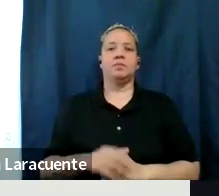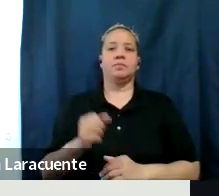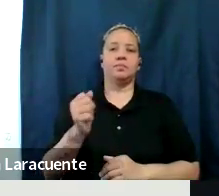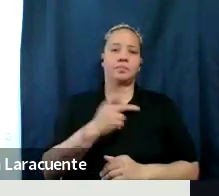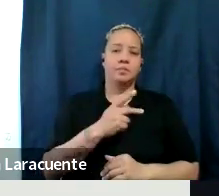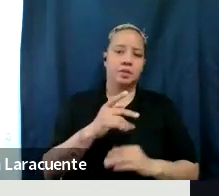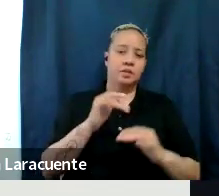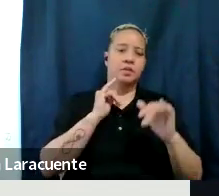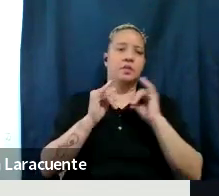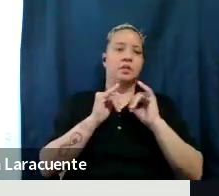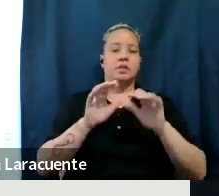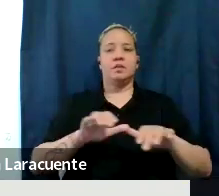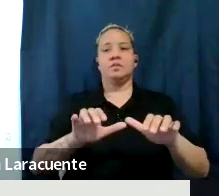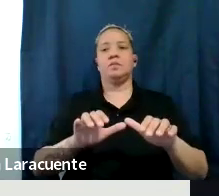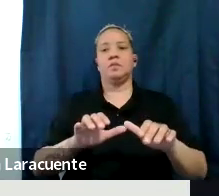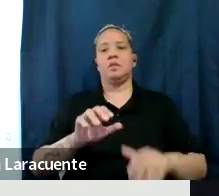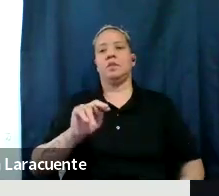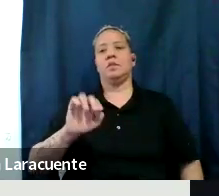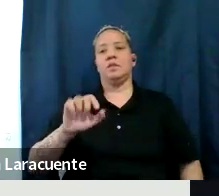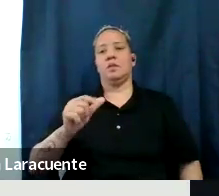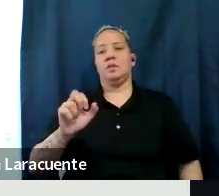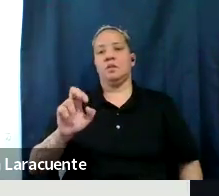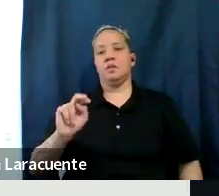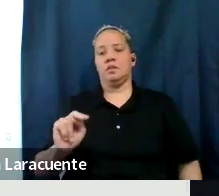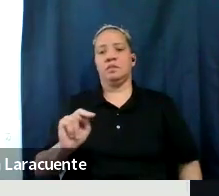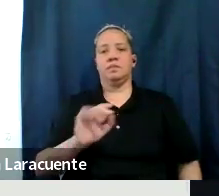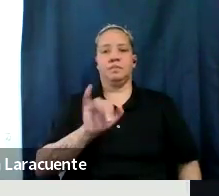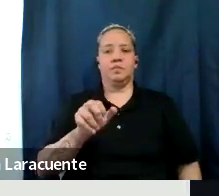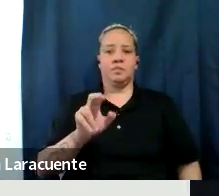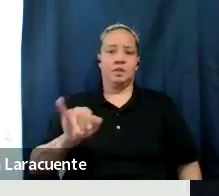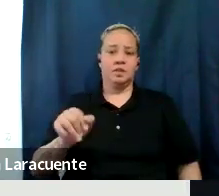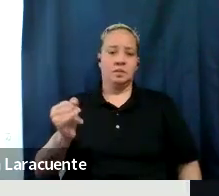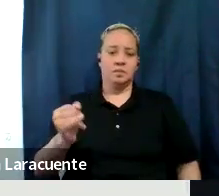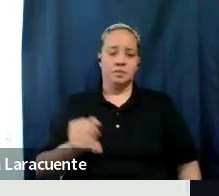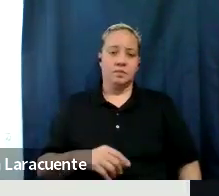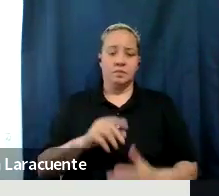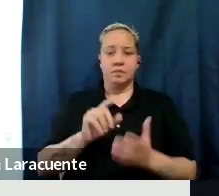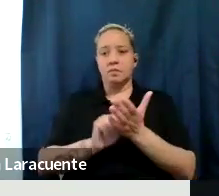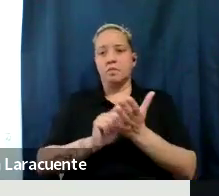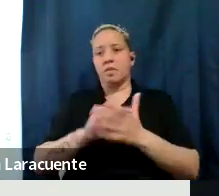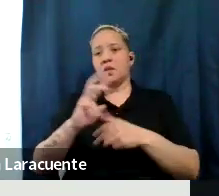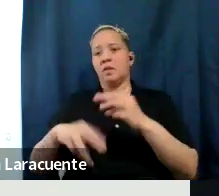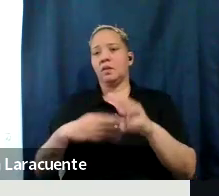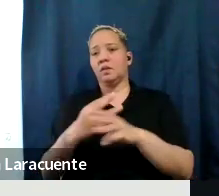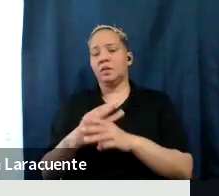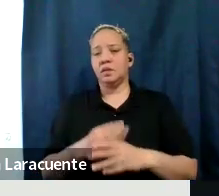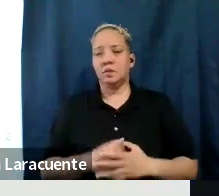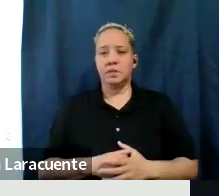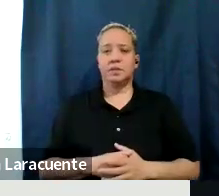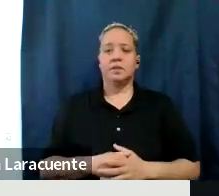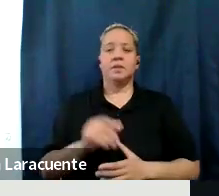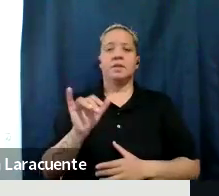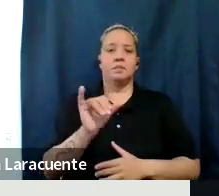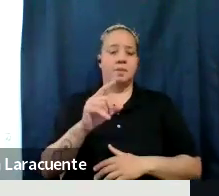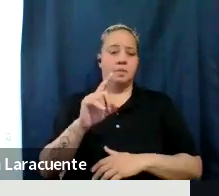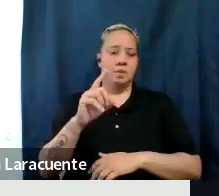que realiza Negrón Muñoz a Juan Ramón Jiménez en El Mundo, ese mismo día 7 de octubre